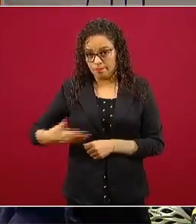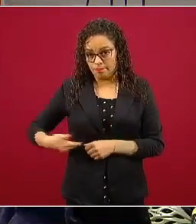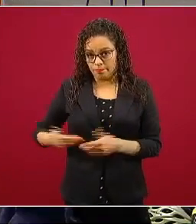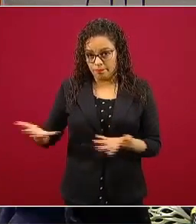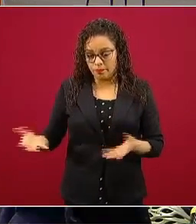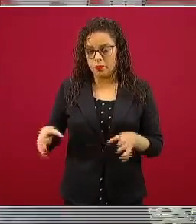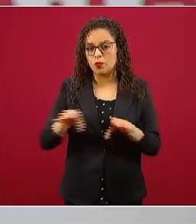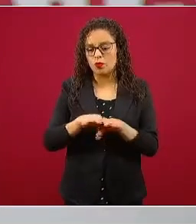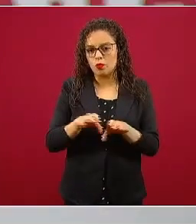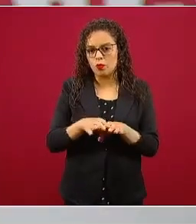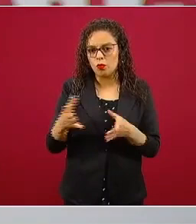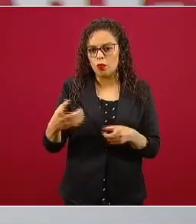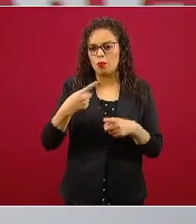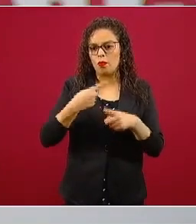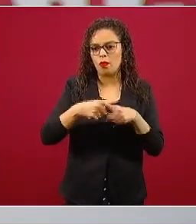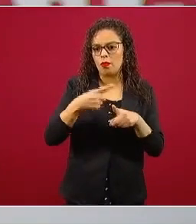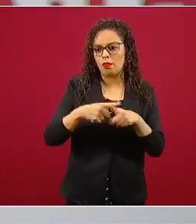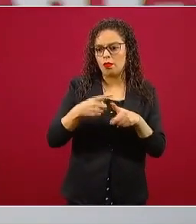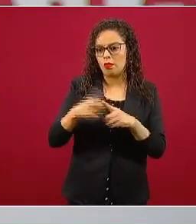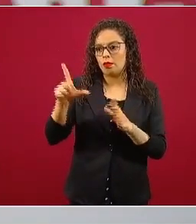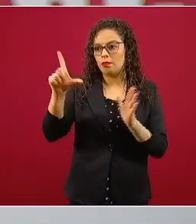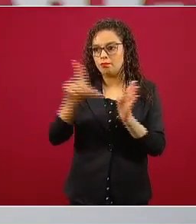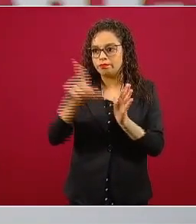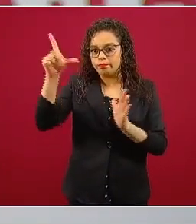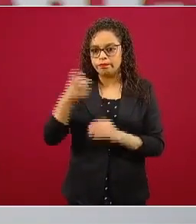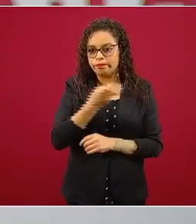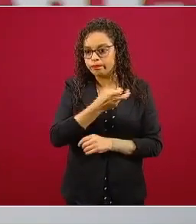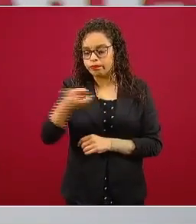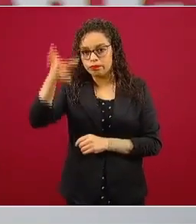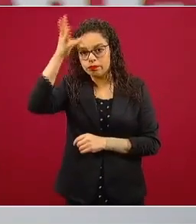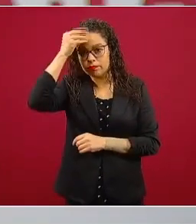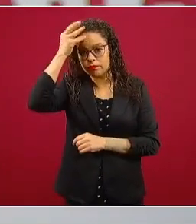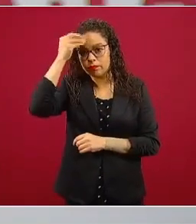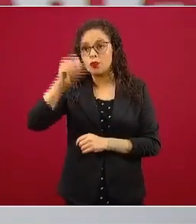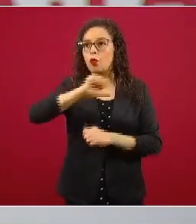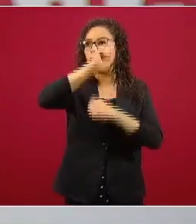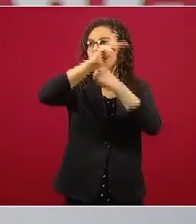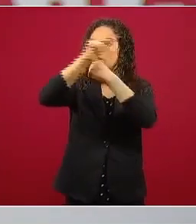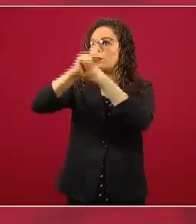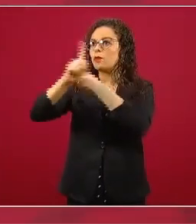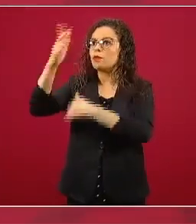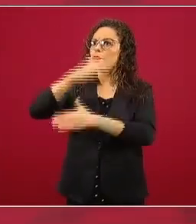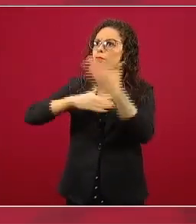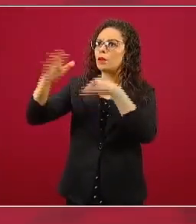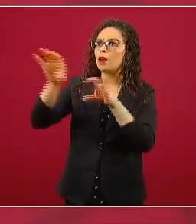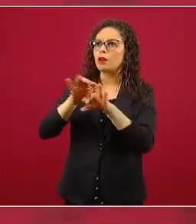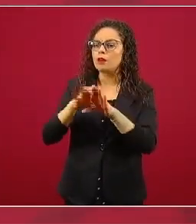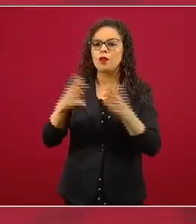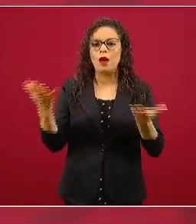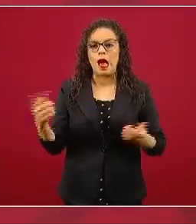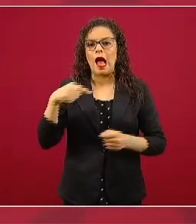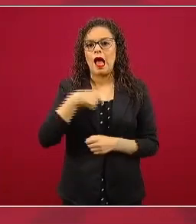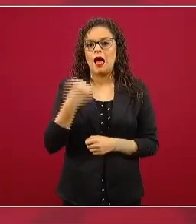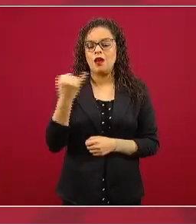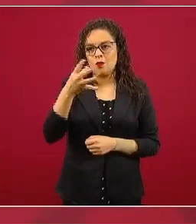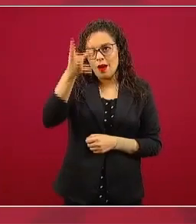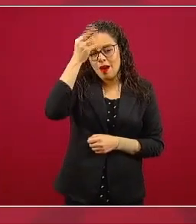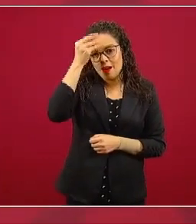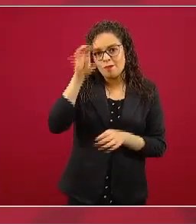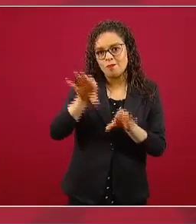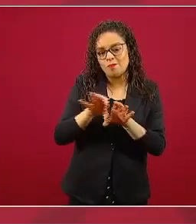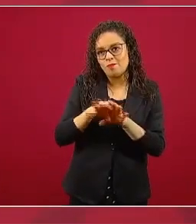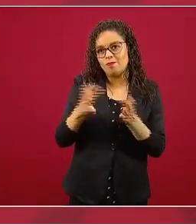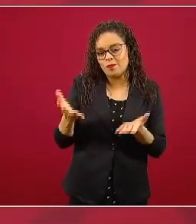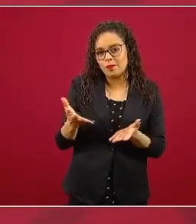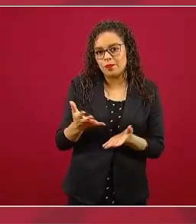diferentes experiencias y qué lecciones podemos tomar de lo que han hecho otros países, para bien y para mal. ¿Qué podemos